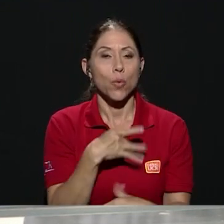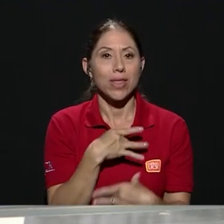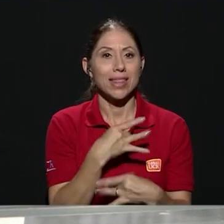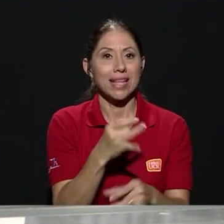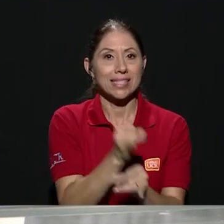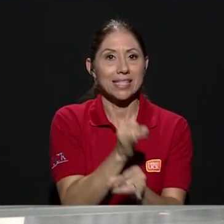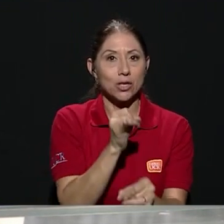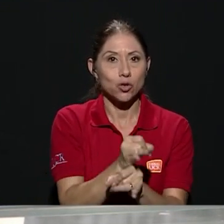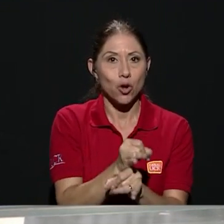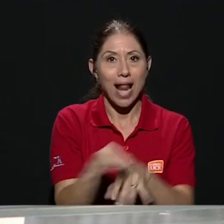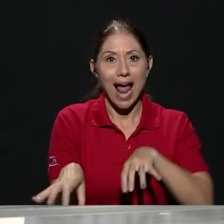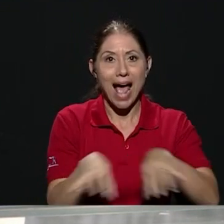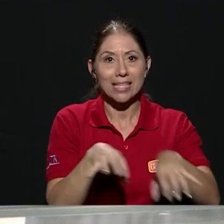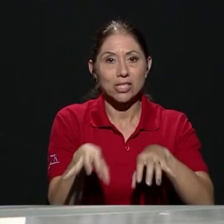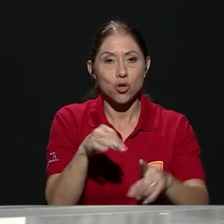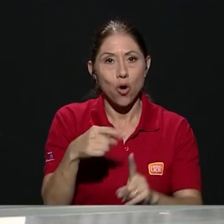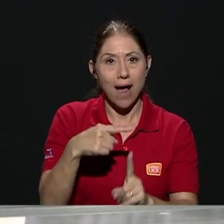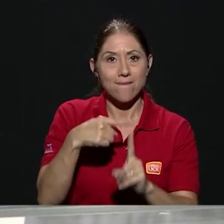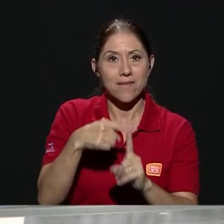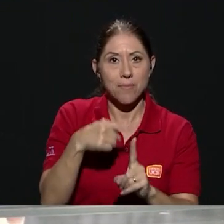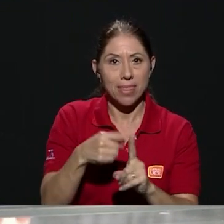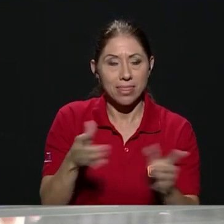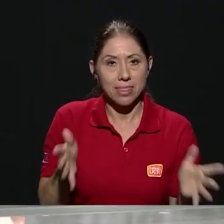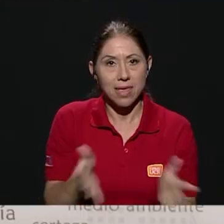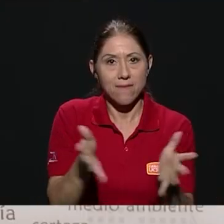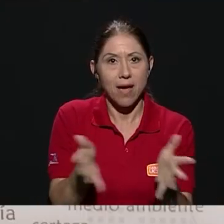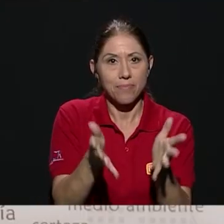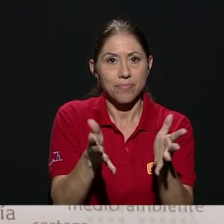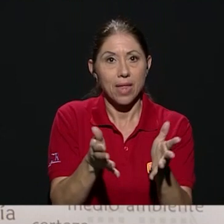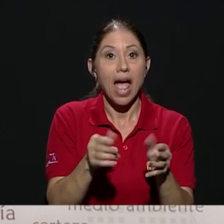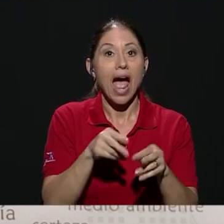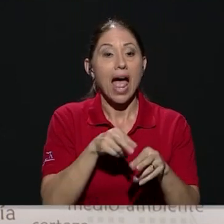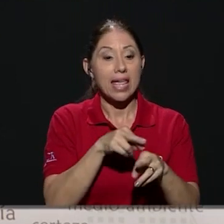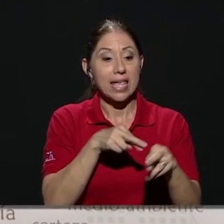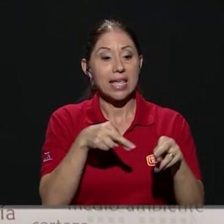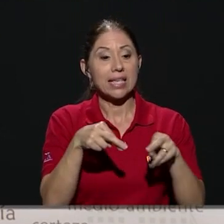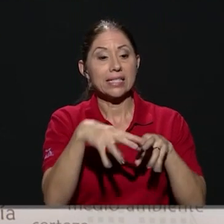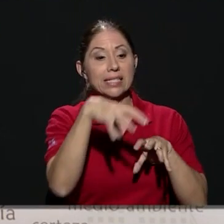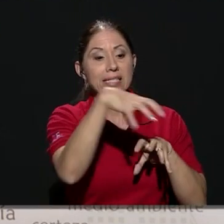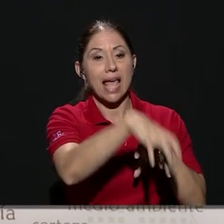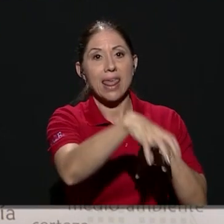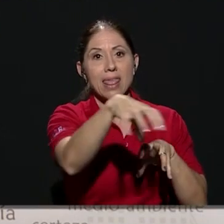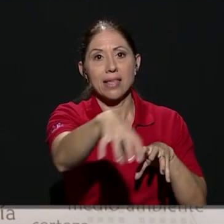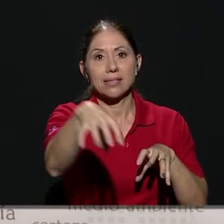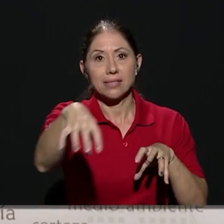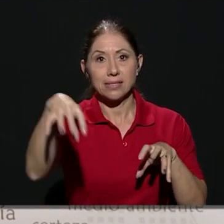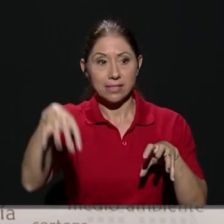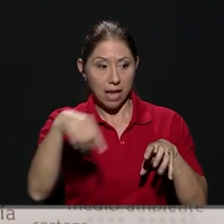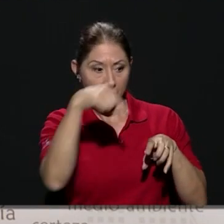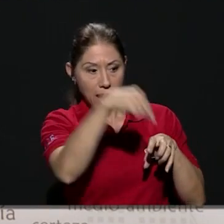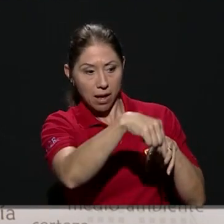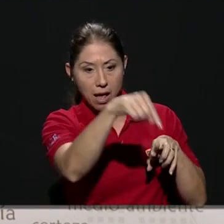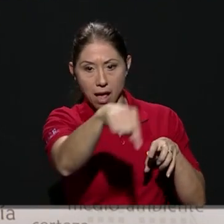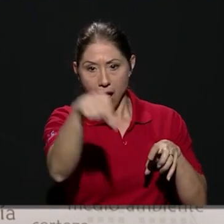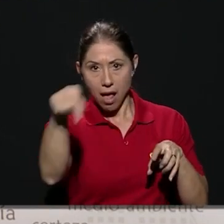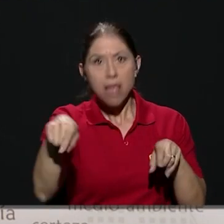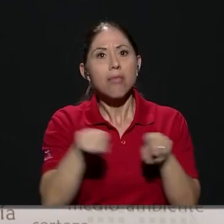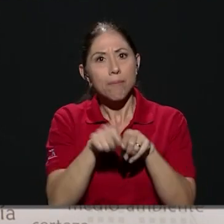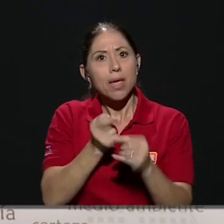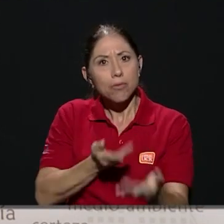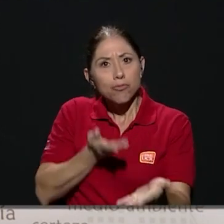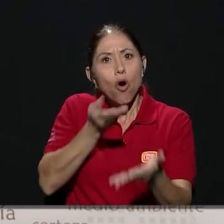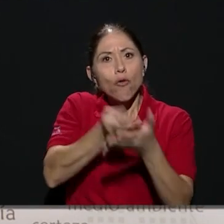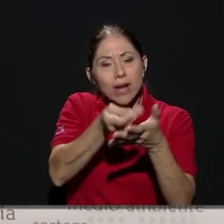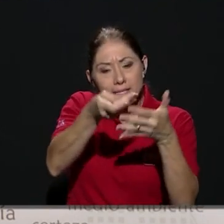Institucional, Acción Afirmativa, donde las sedes ofrecen la gama de carreras para